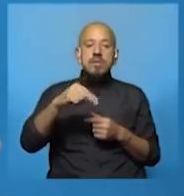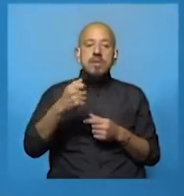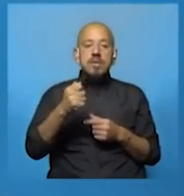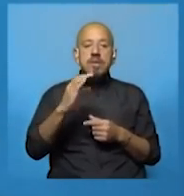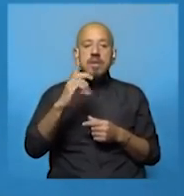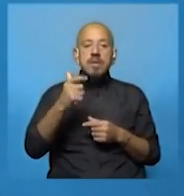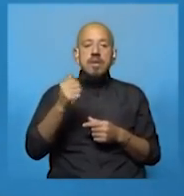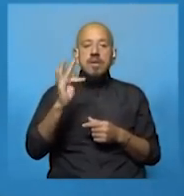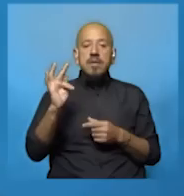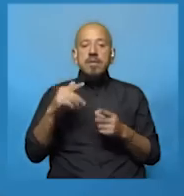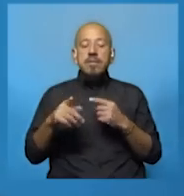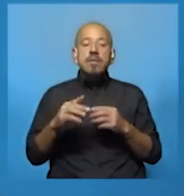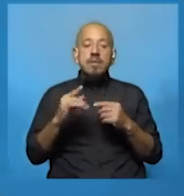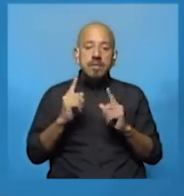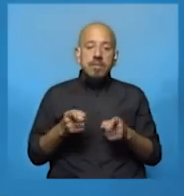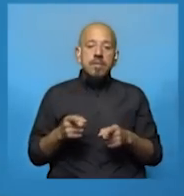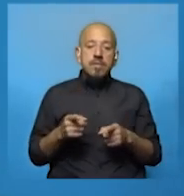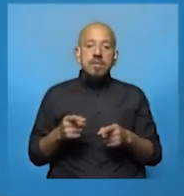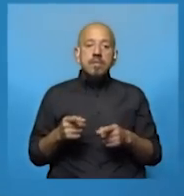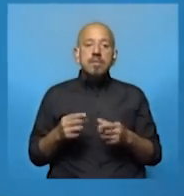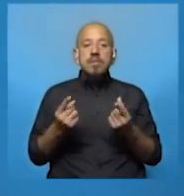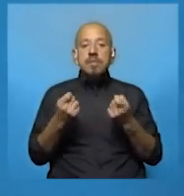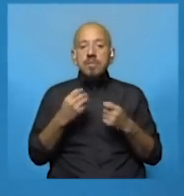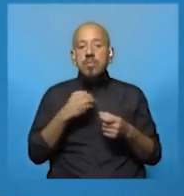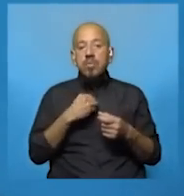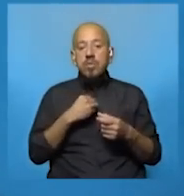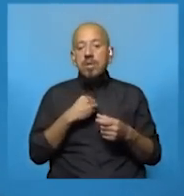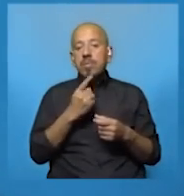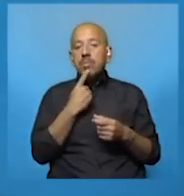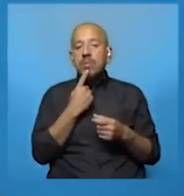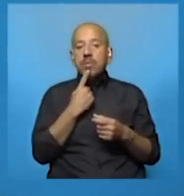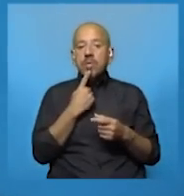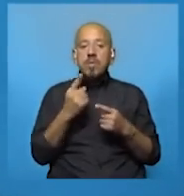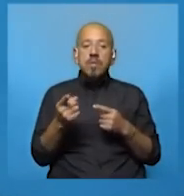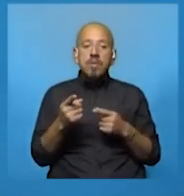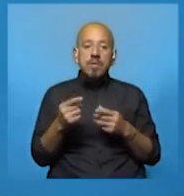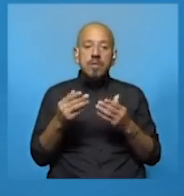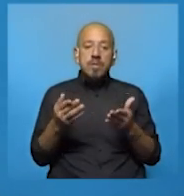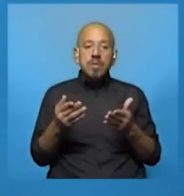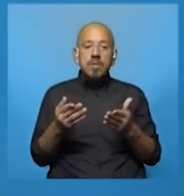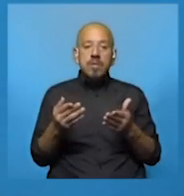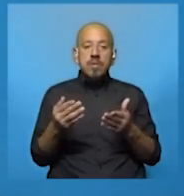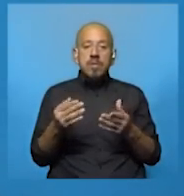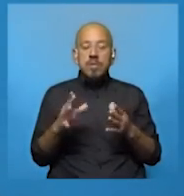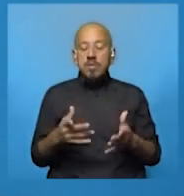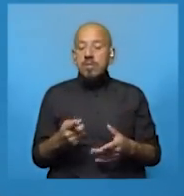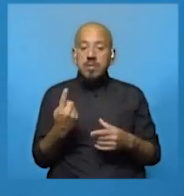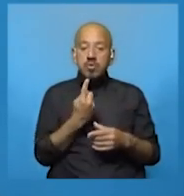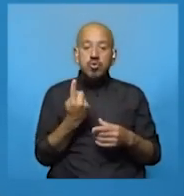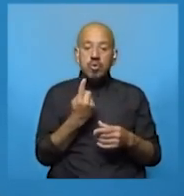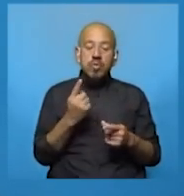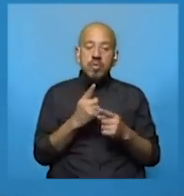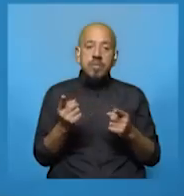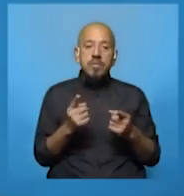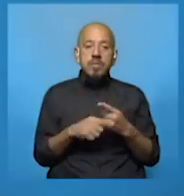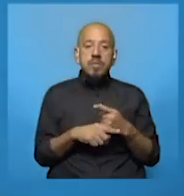también la puede llegar a tener aunque también para eso se necesita voluntad política porque está en el marco de la presidencia no es que tiene autonomía para trabajar